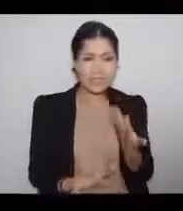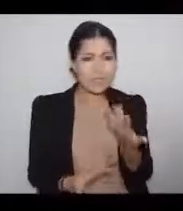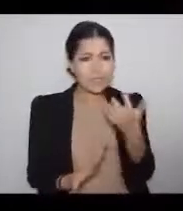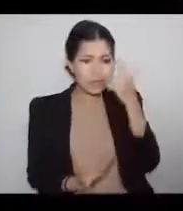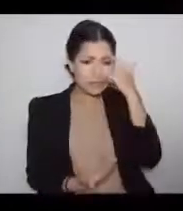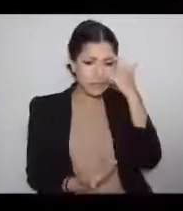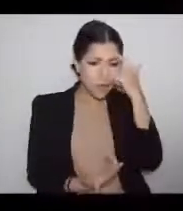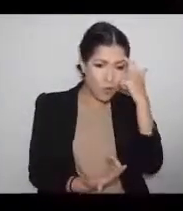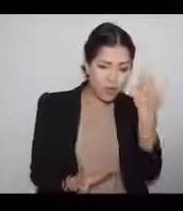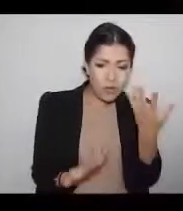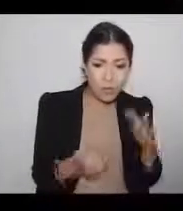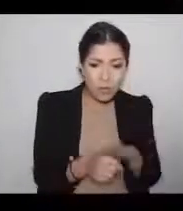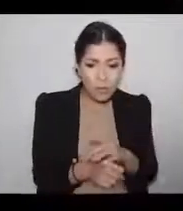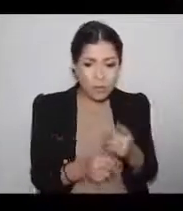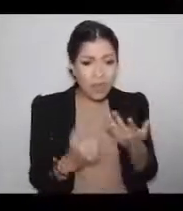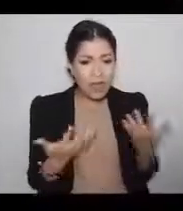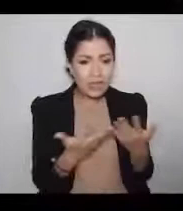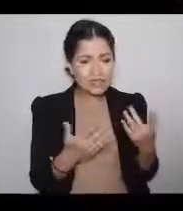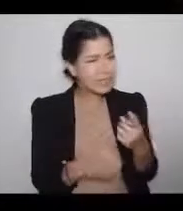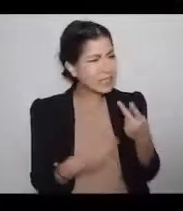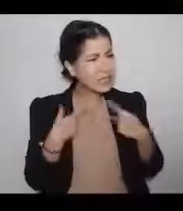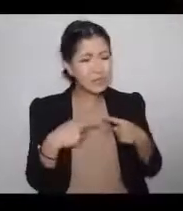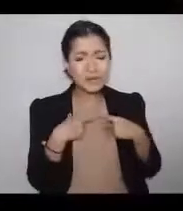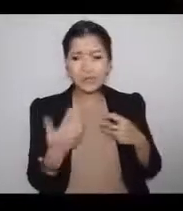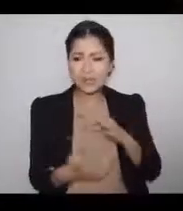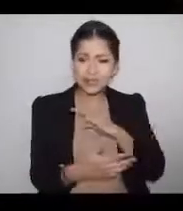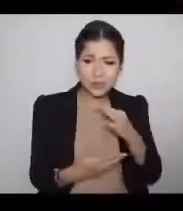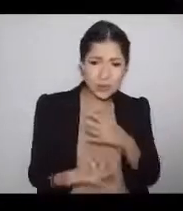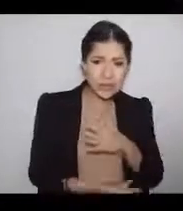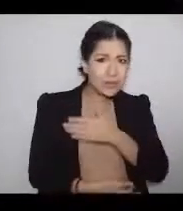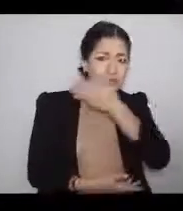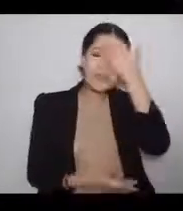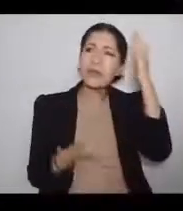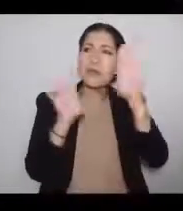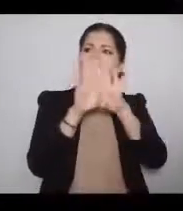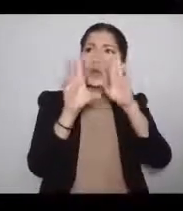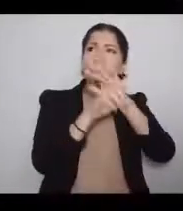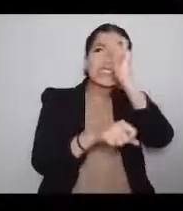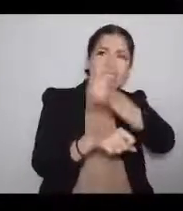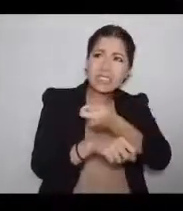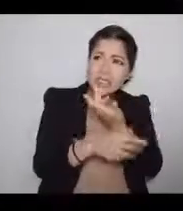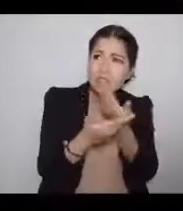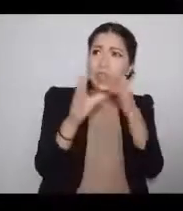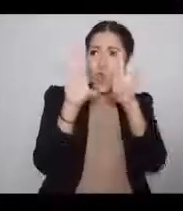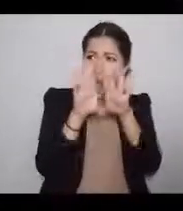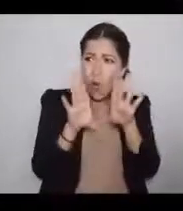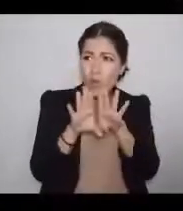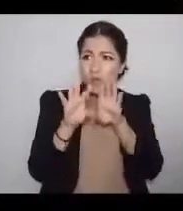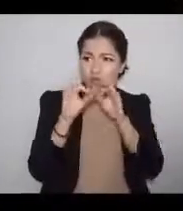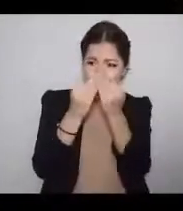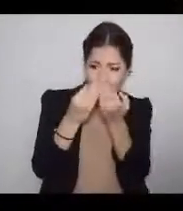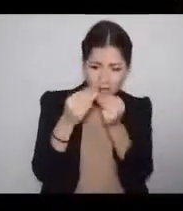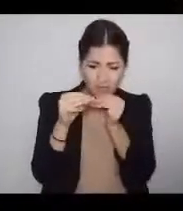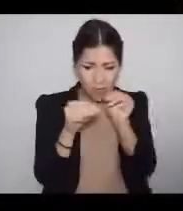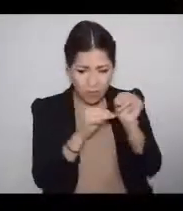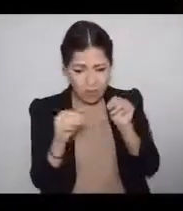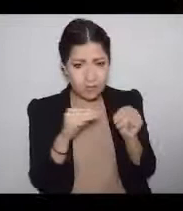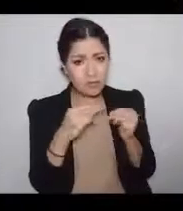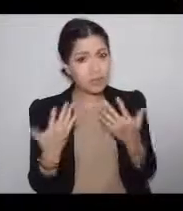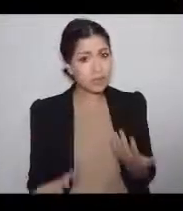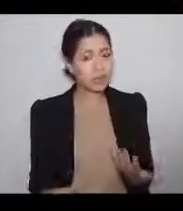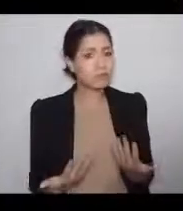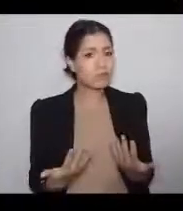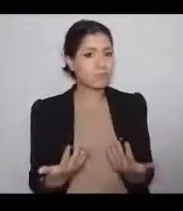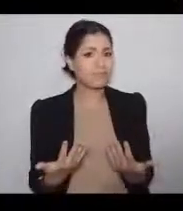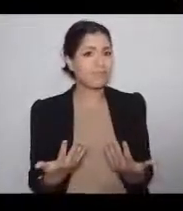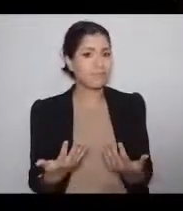Se burla de los astrónomos. Les hace romper sus instrumentos. Mantiene en secreto. Ya lo dijo Plinio. Marte pone a prueba la